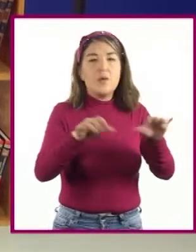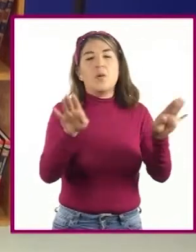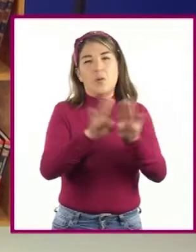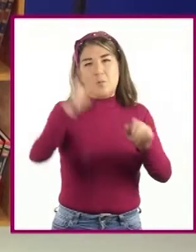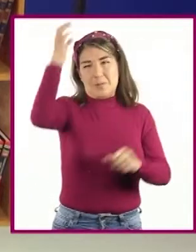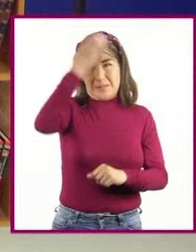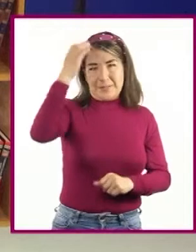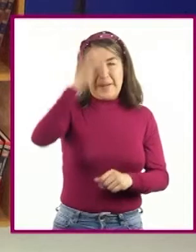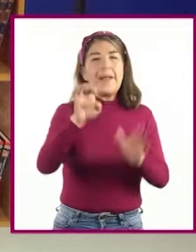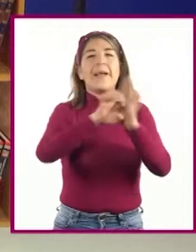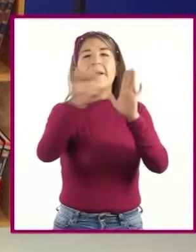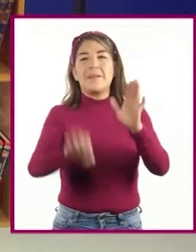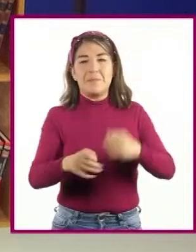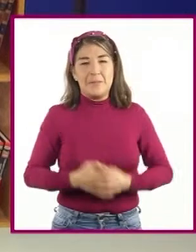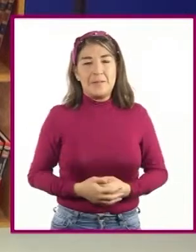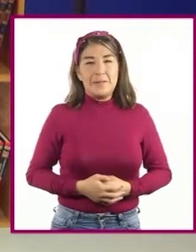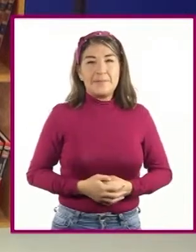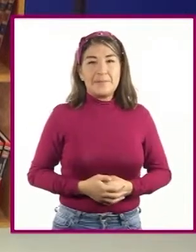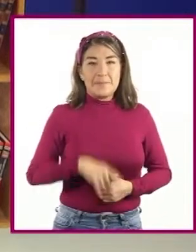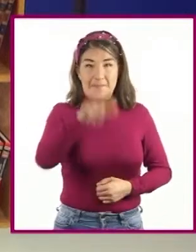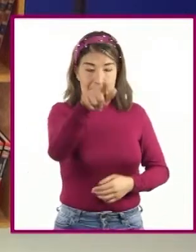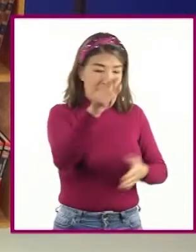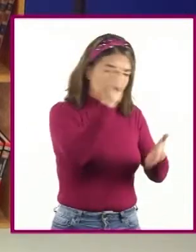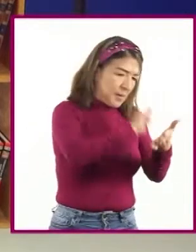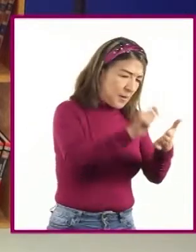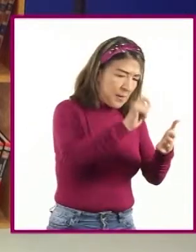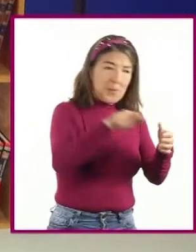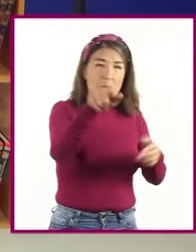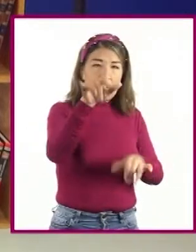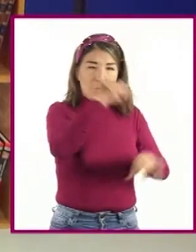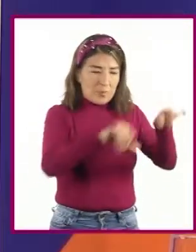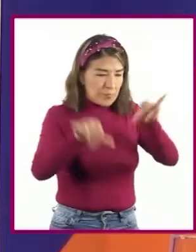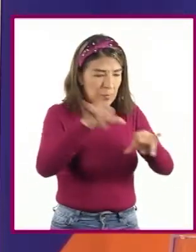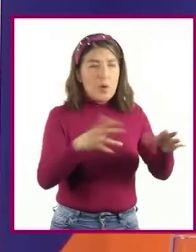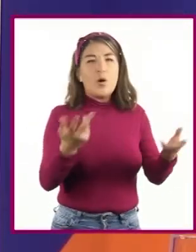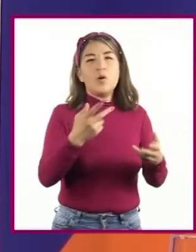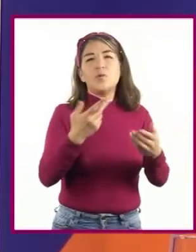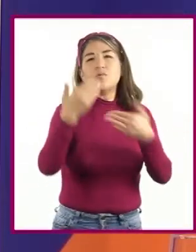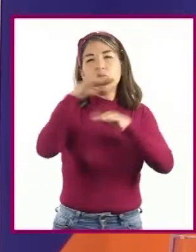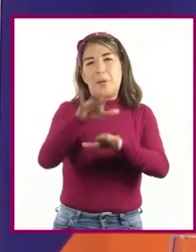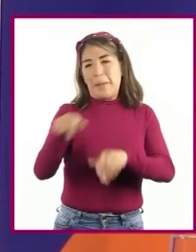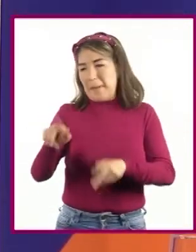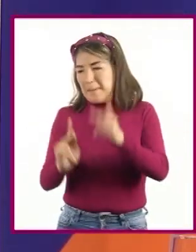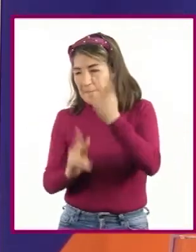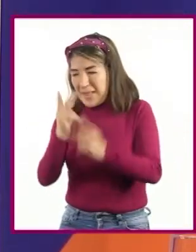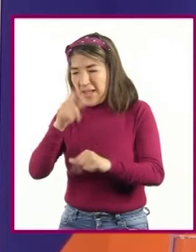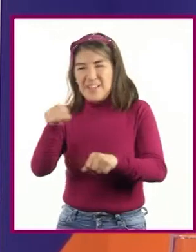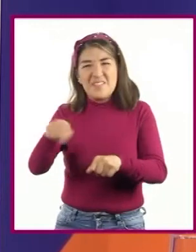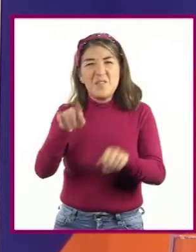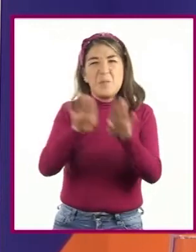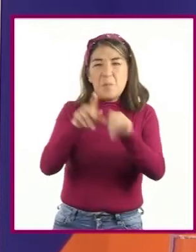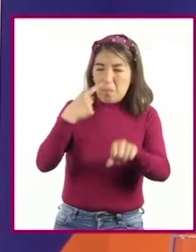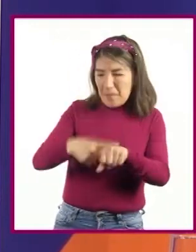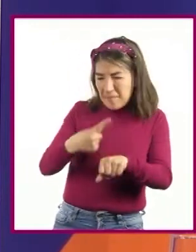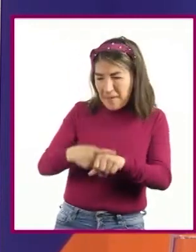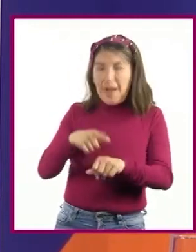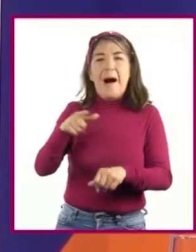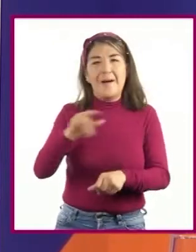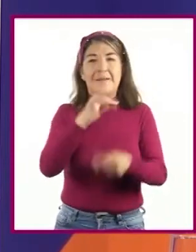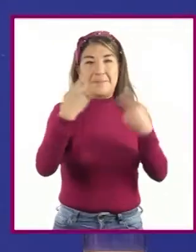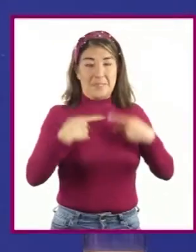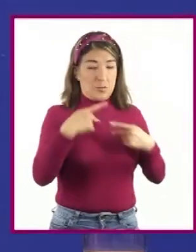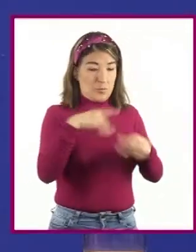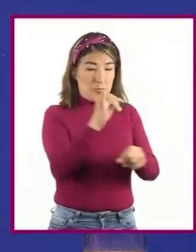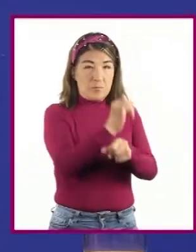científico. Por ejemplo, tras realizar un experimento sobre un grupo de plantas enfermas, el investigador puede redactar